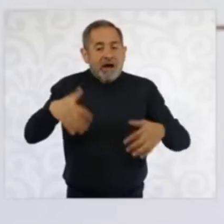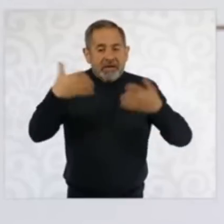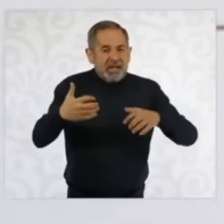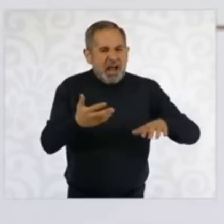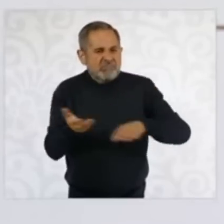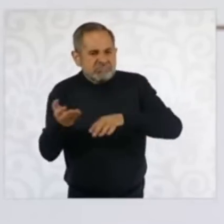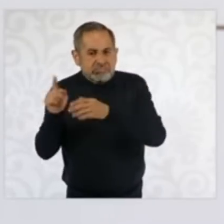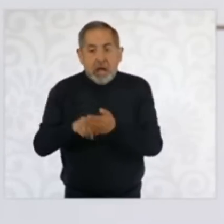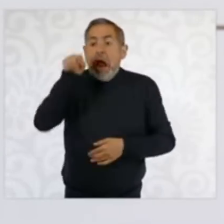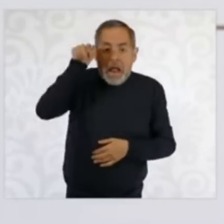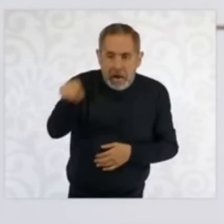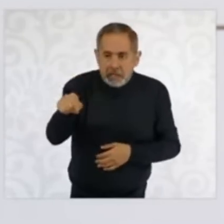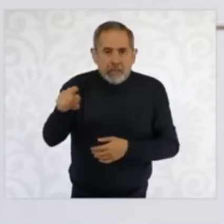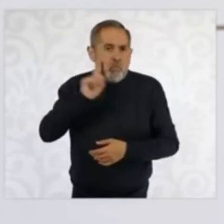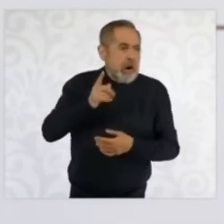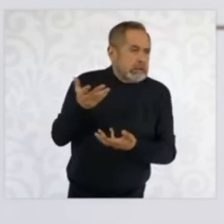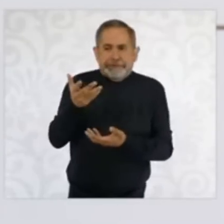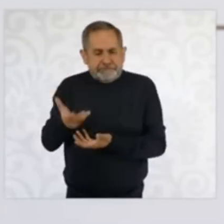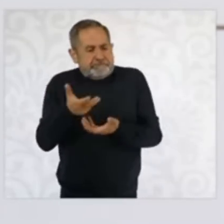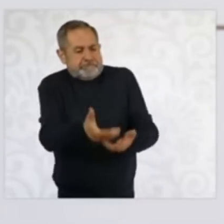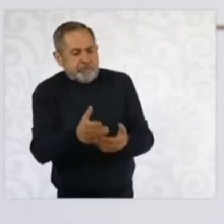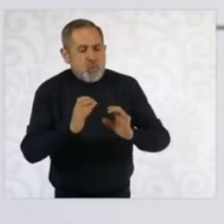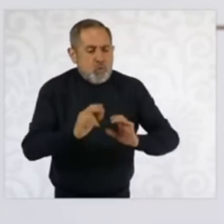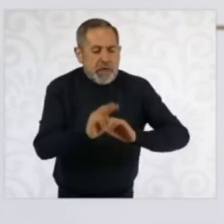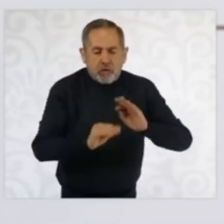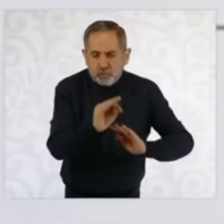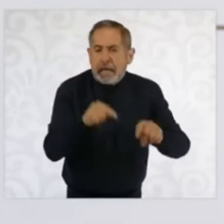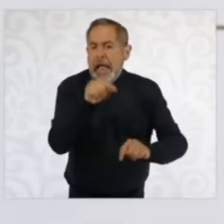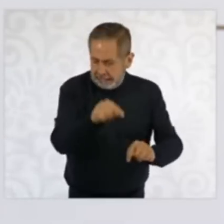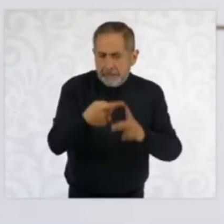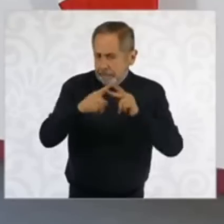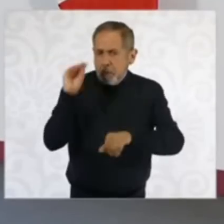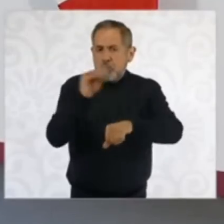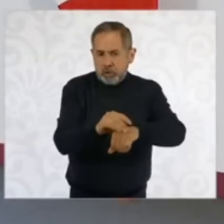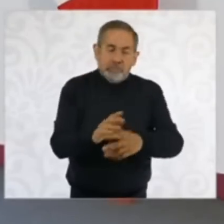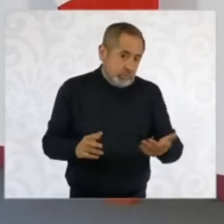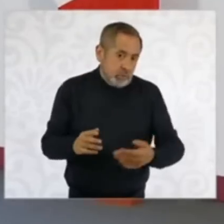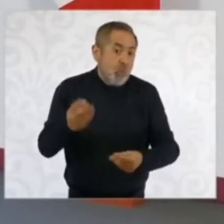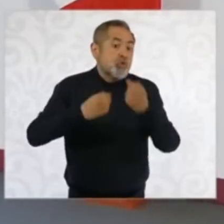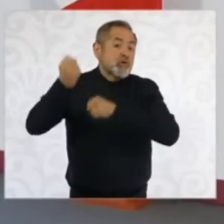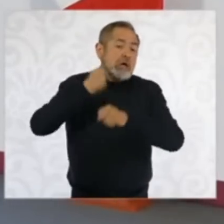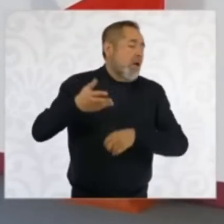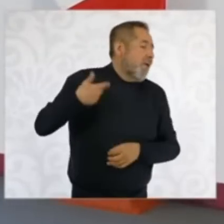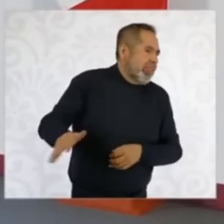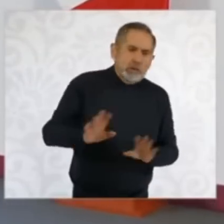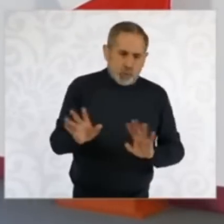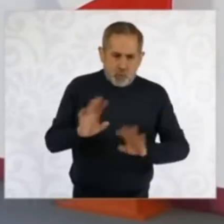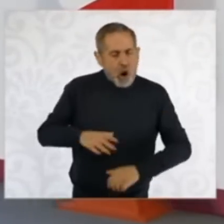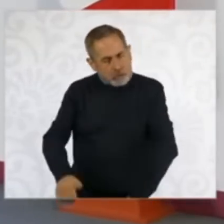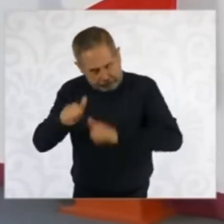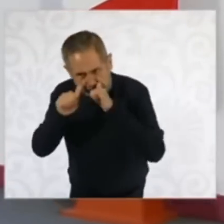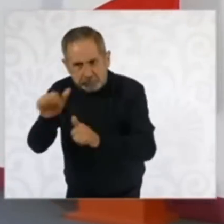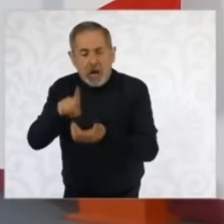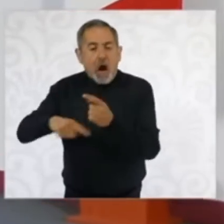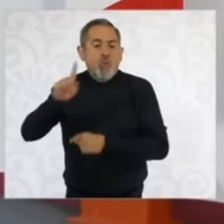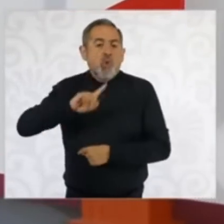El sistema de cuidados va a empezar en Ciudad Juárez, porque hay una deuda histórica con las mujeres de Juárez y además me